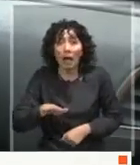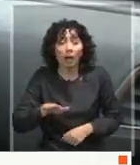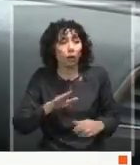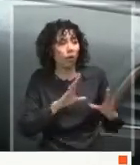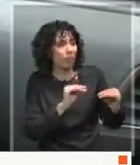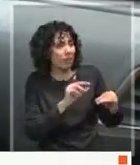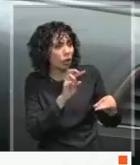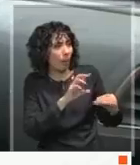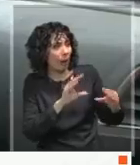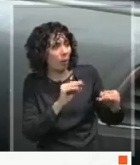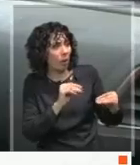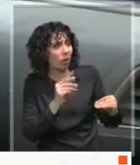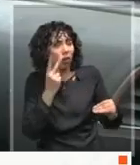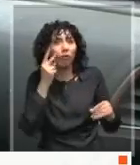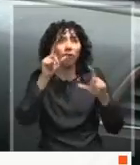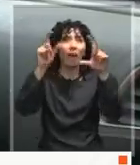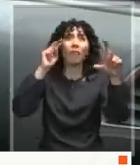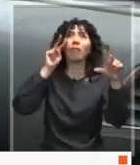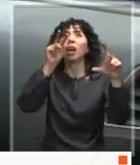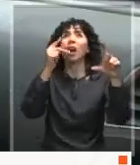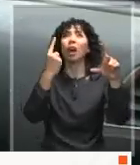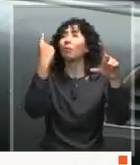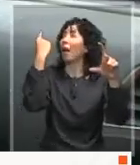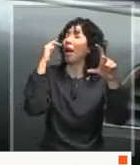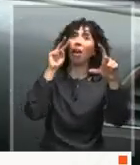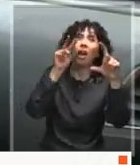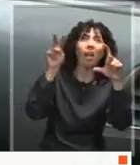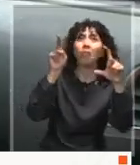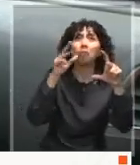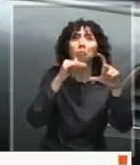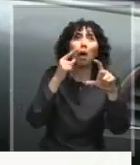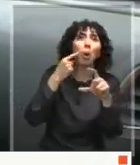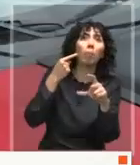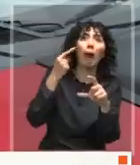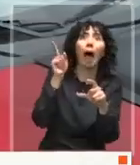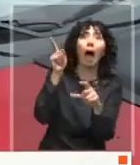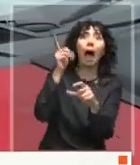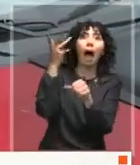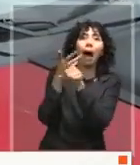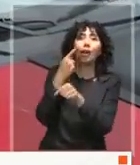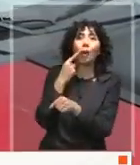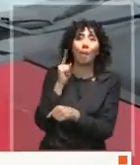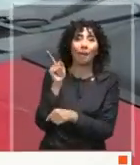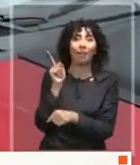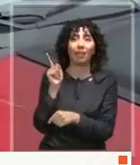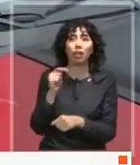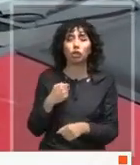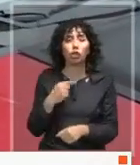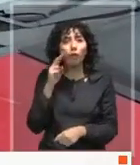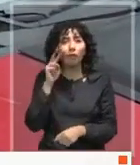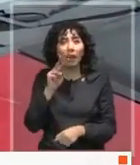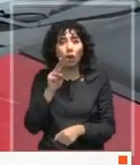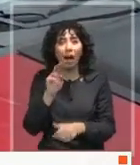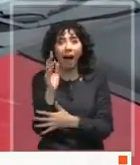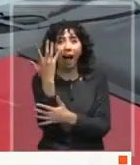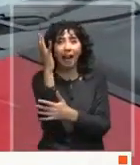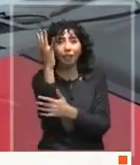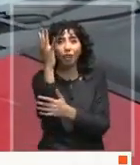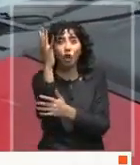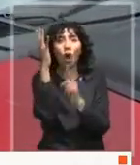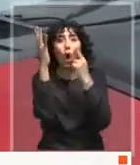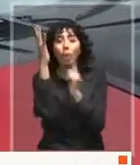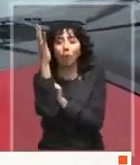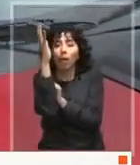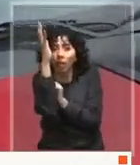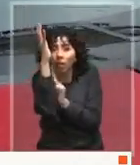papá me dice, no, es que no lo veo, mirando por el retrovisor. Y de la nada me dice, ahí está. De repente veo detrás de las palmeras que sale otro tipo y me